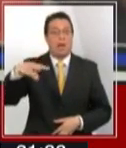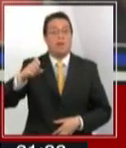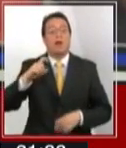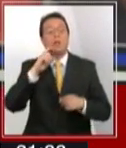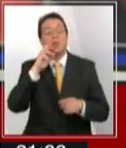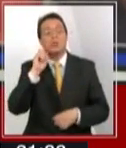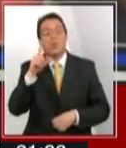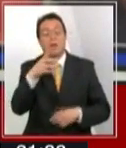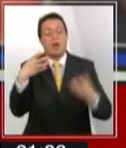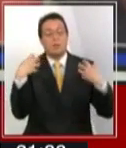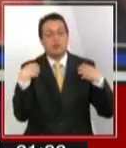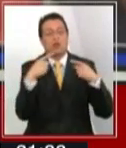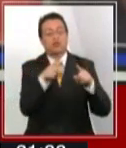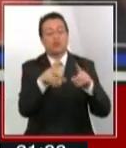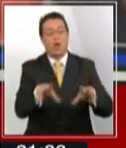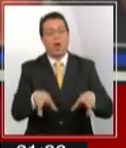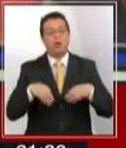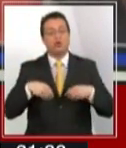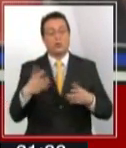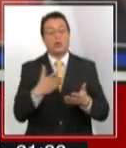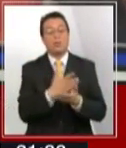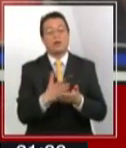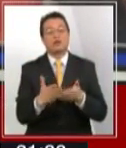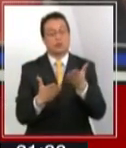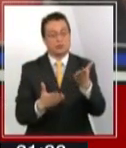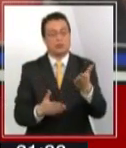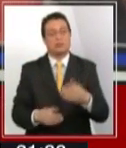responsabilidad asume por lo ocurrido durante esa gestión?